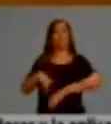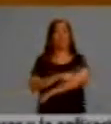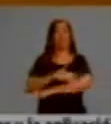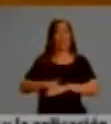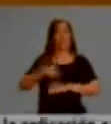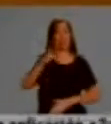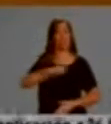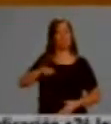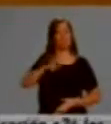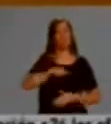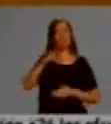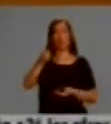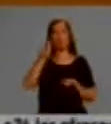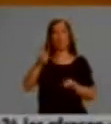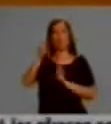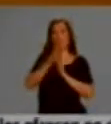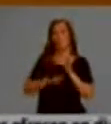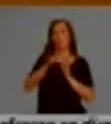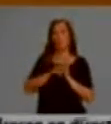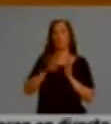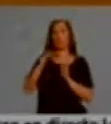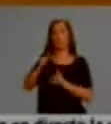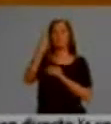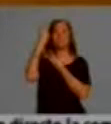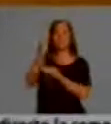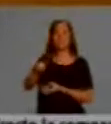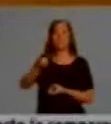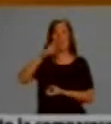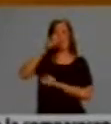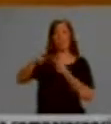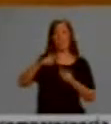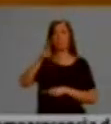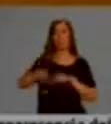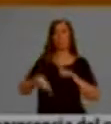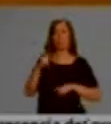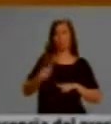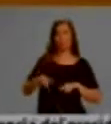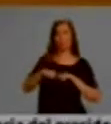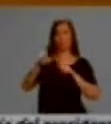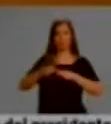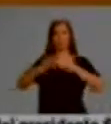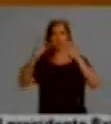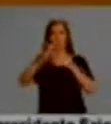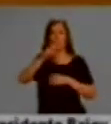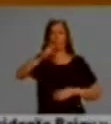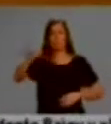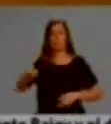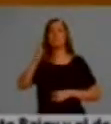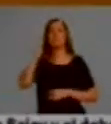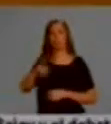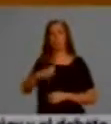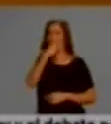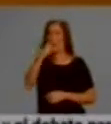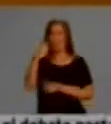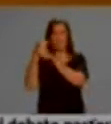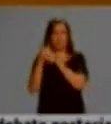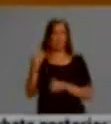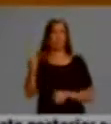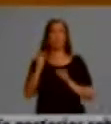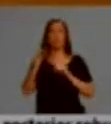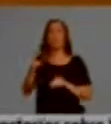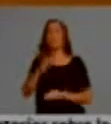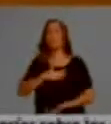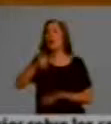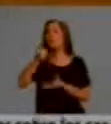Estado, regulará la publicación de las declaraciones tributarias de bienes y actividades de los mismos y la realización de auditorías de su